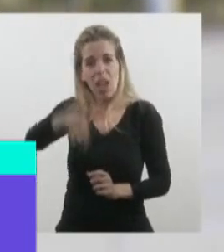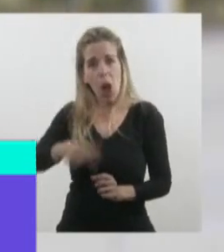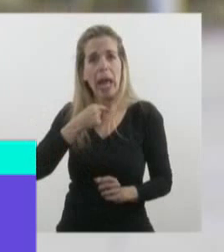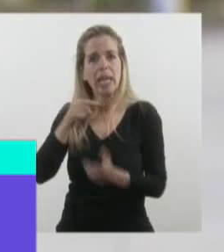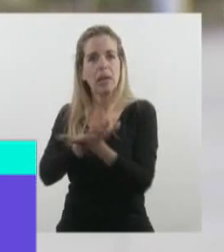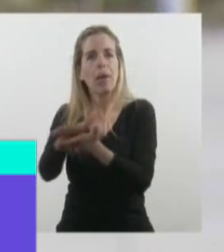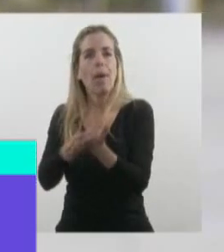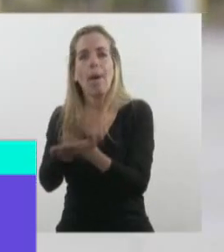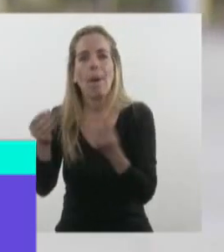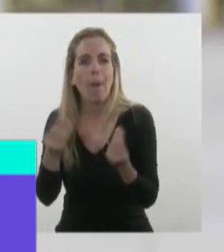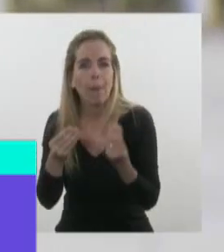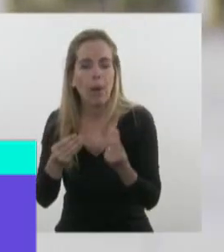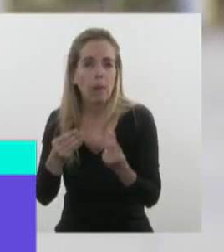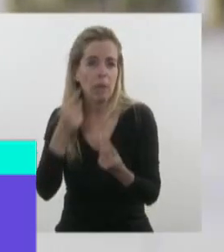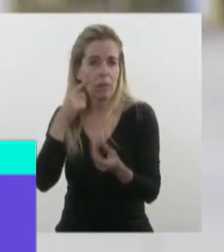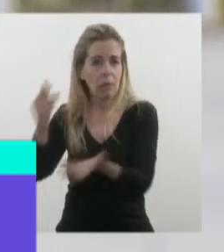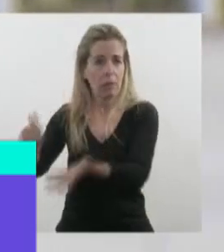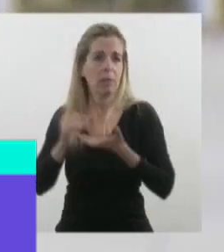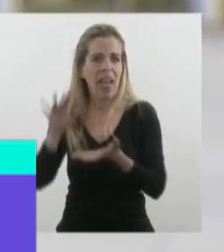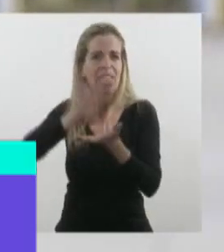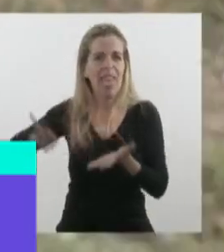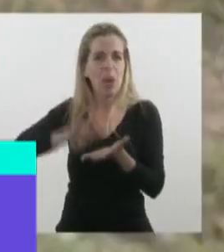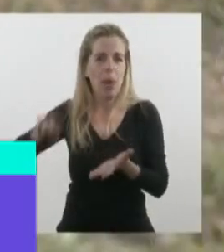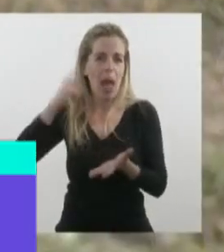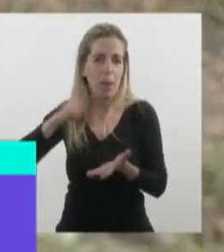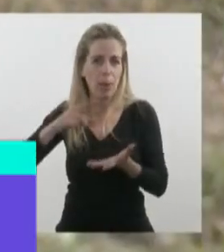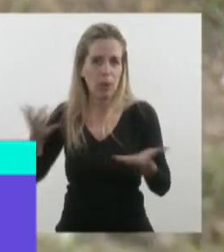como lobos feroces frente a nosotros.